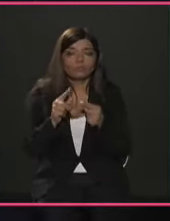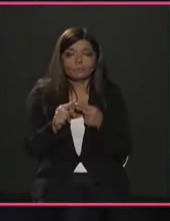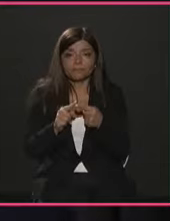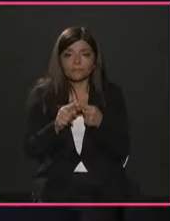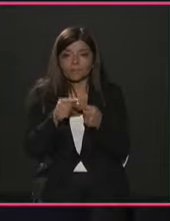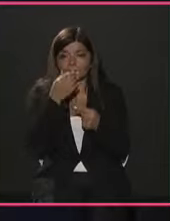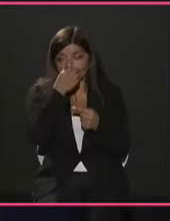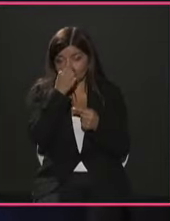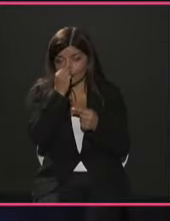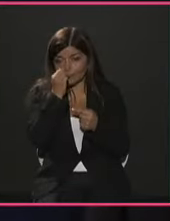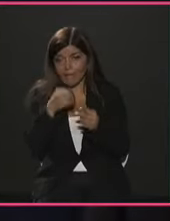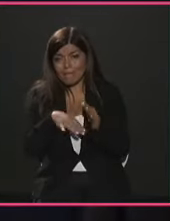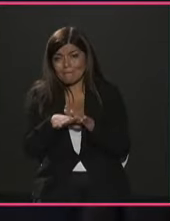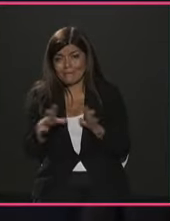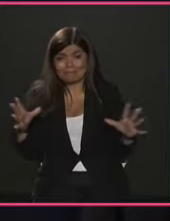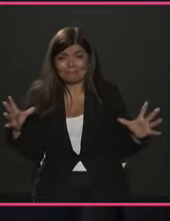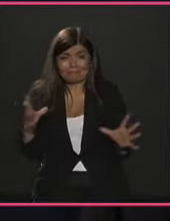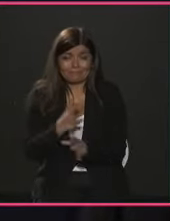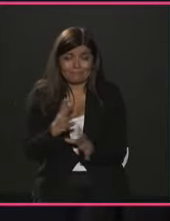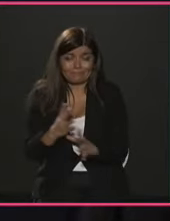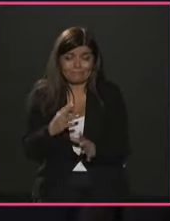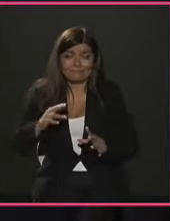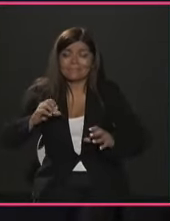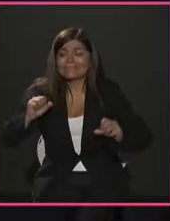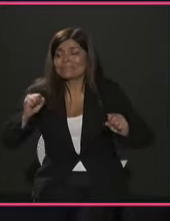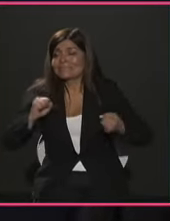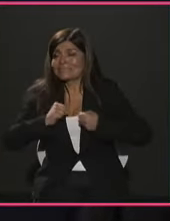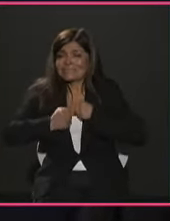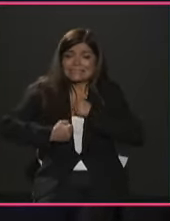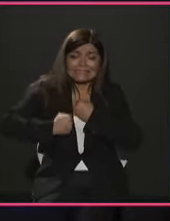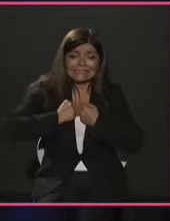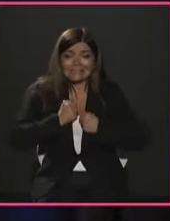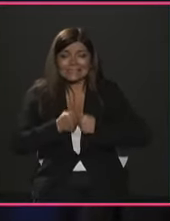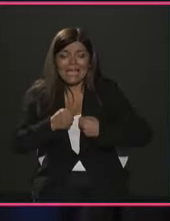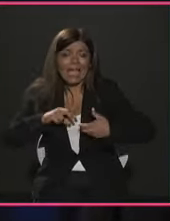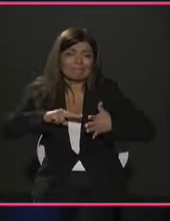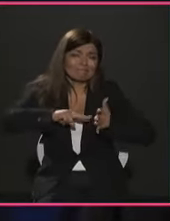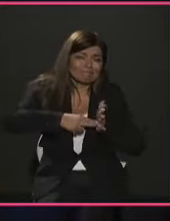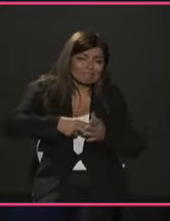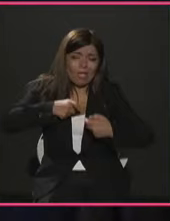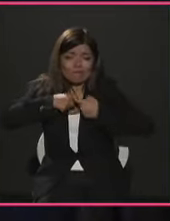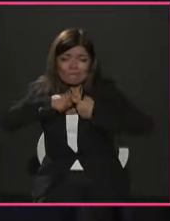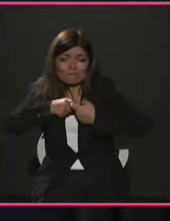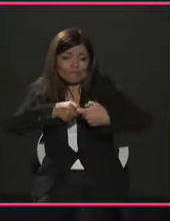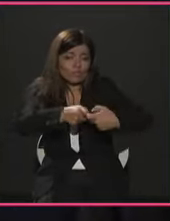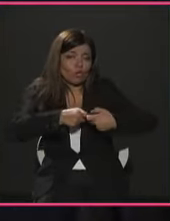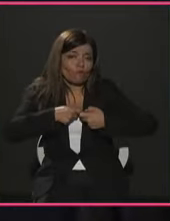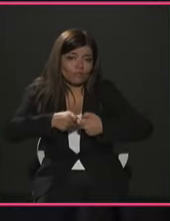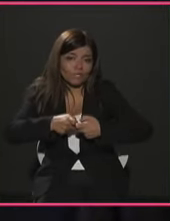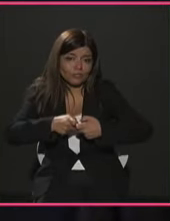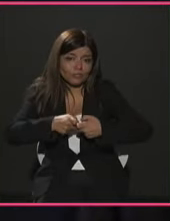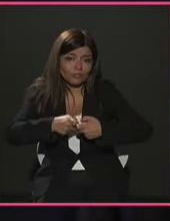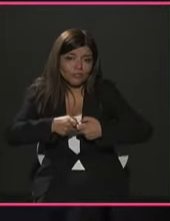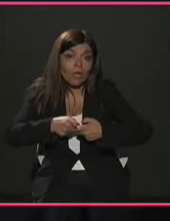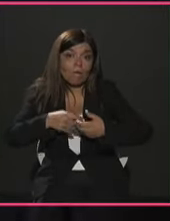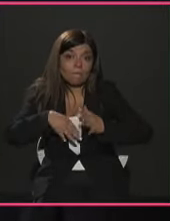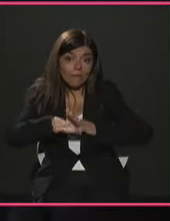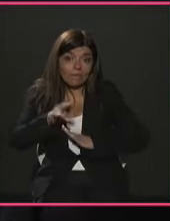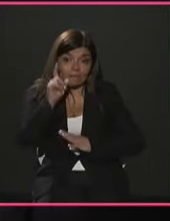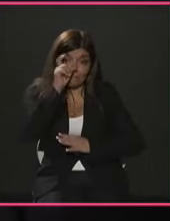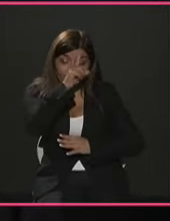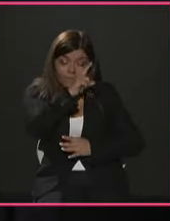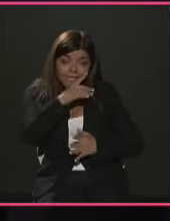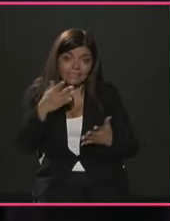Río más tensión y más conflictos y y hace que sea más difícil